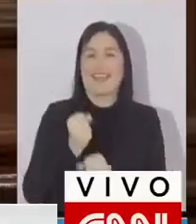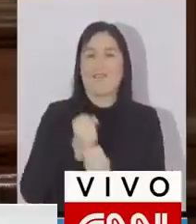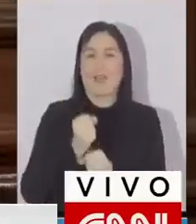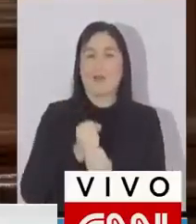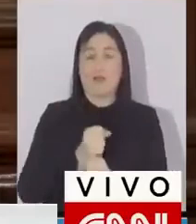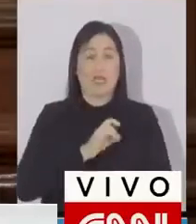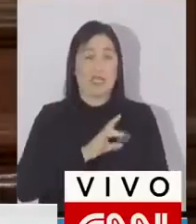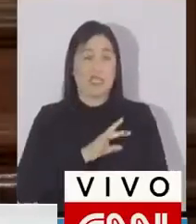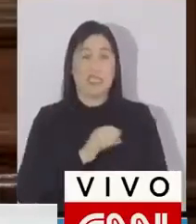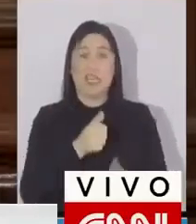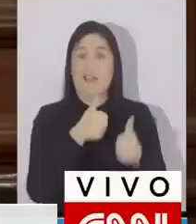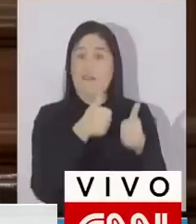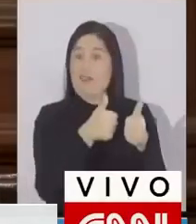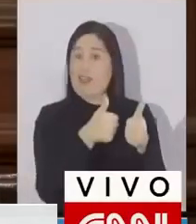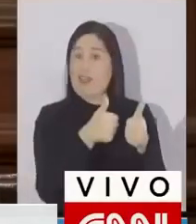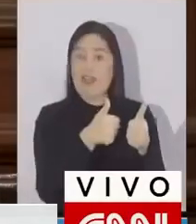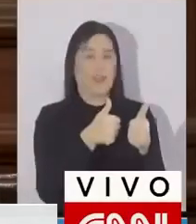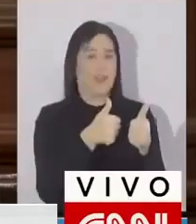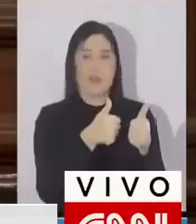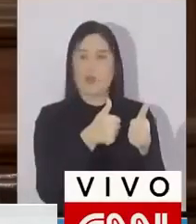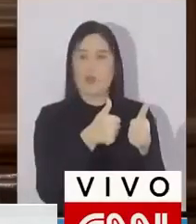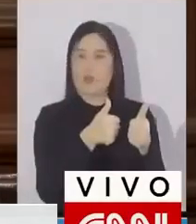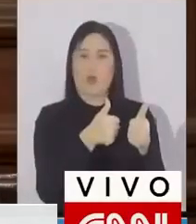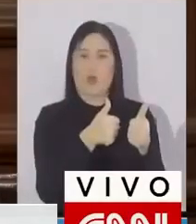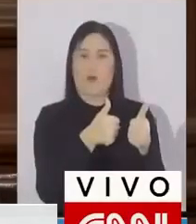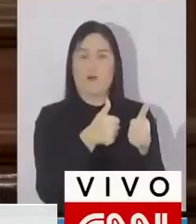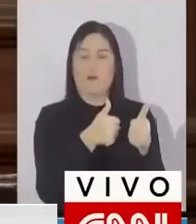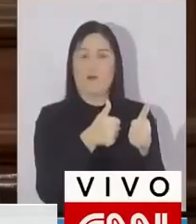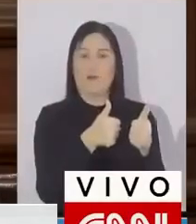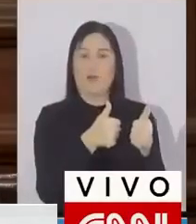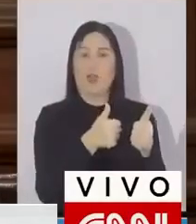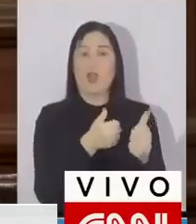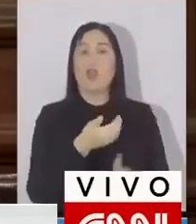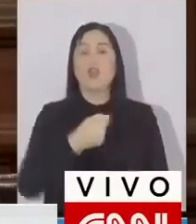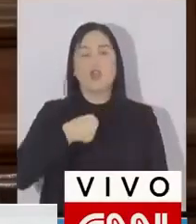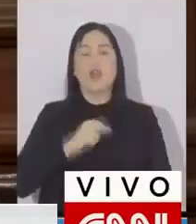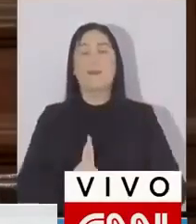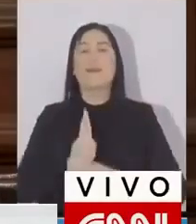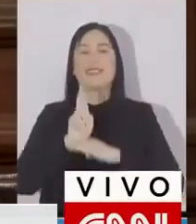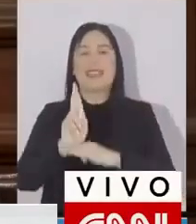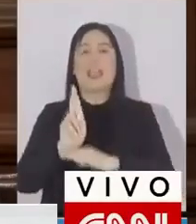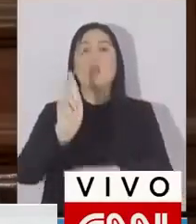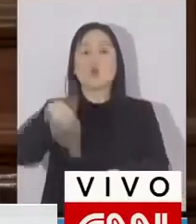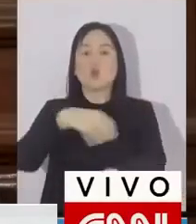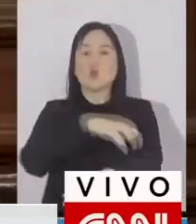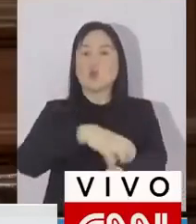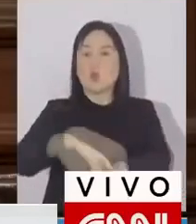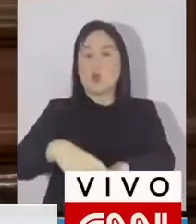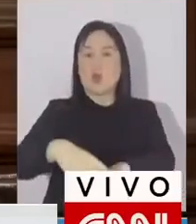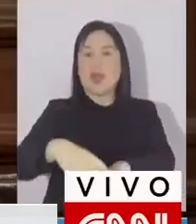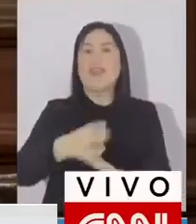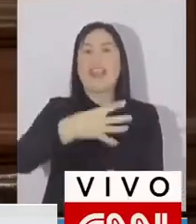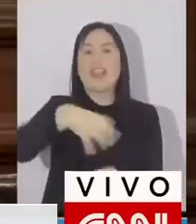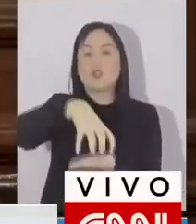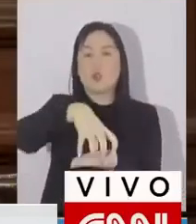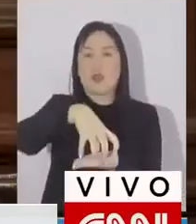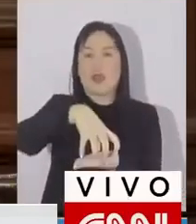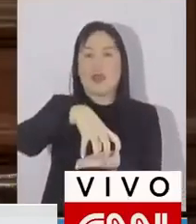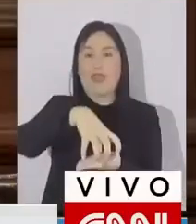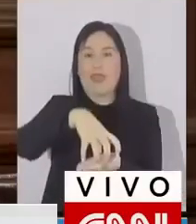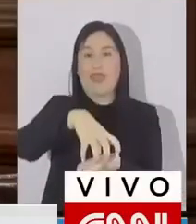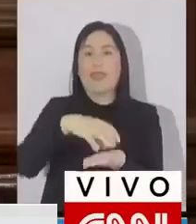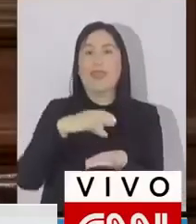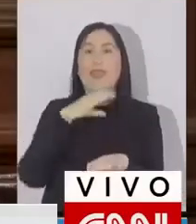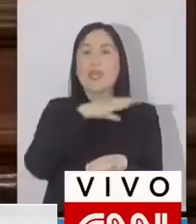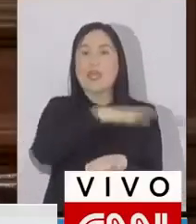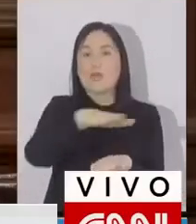como representante del sur de Chile de la ciudad y del mundo rural y hoy también de las regiones del norte y del sur